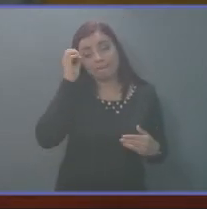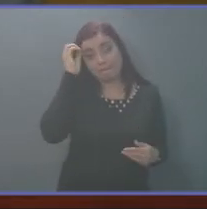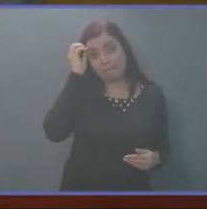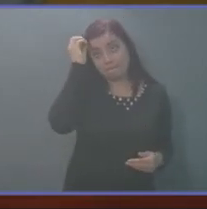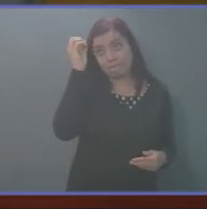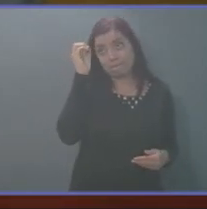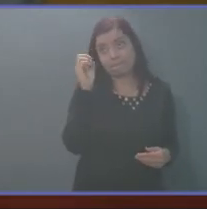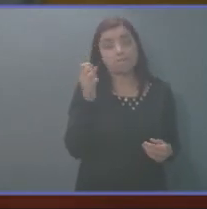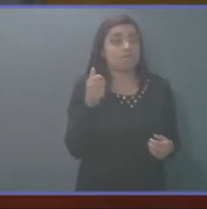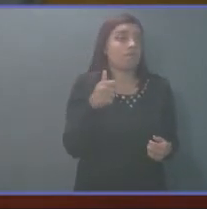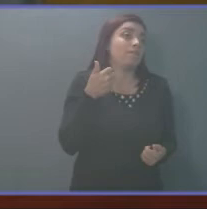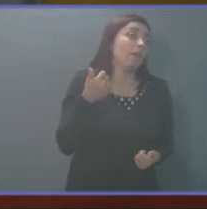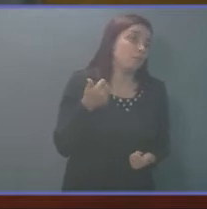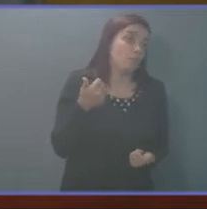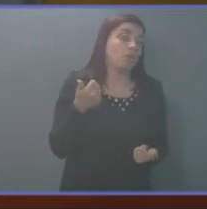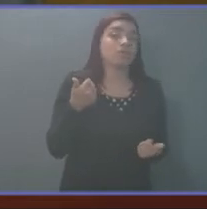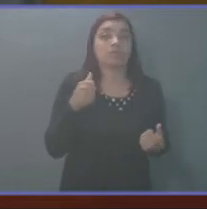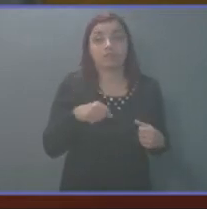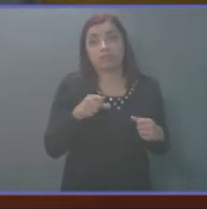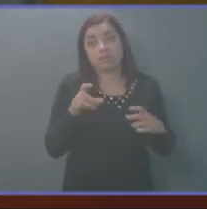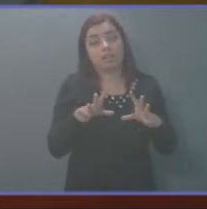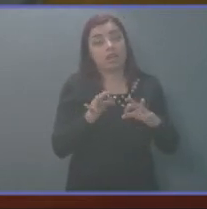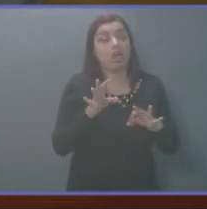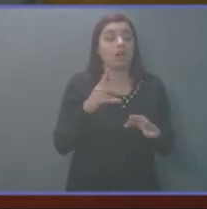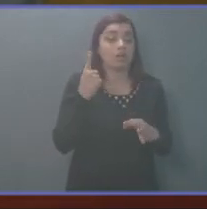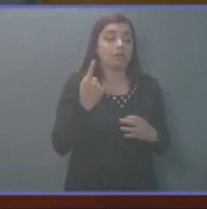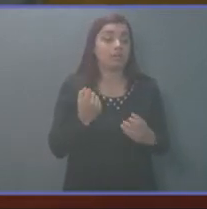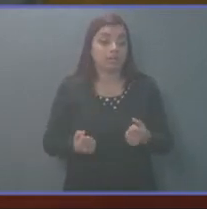posiciones a favor, obviamente, y posiciones en